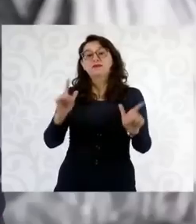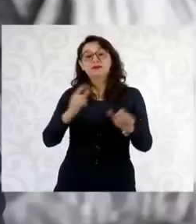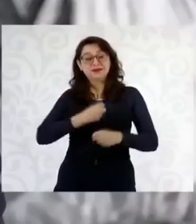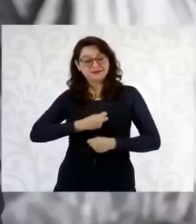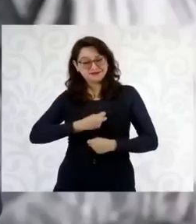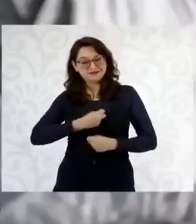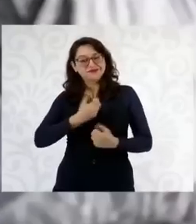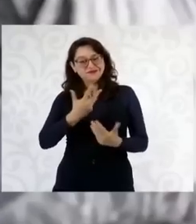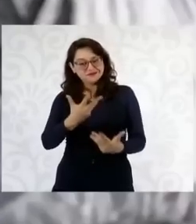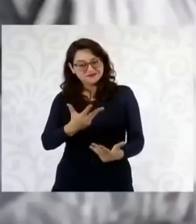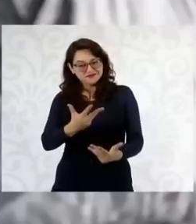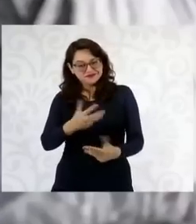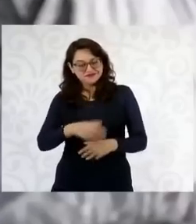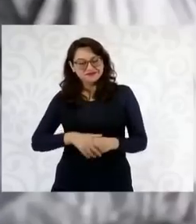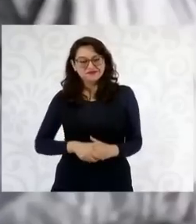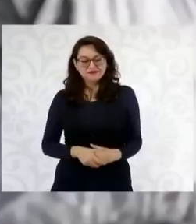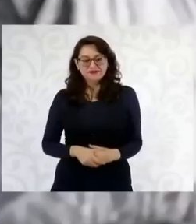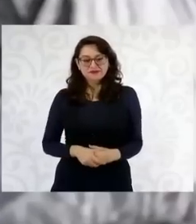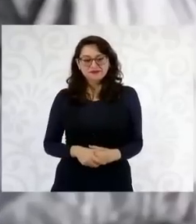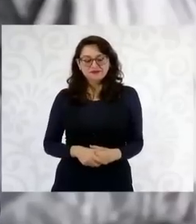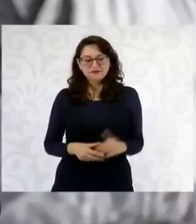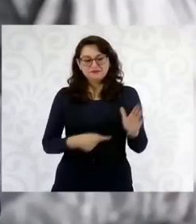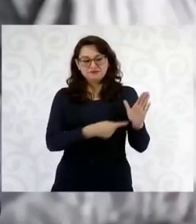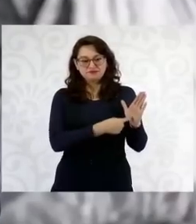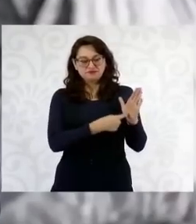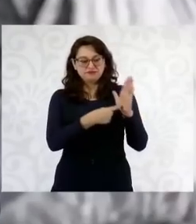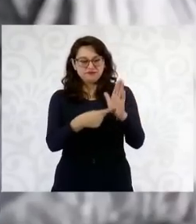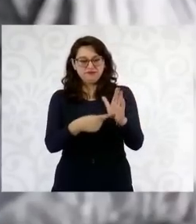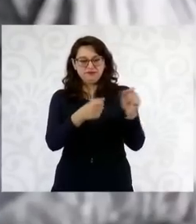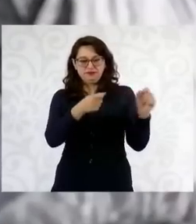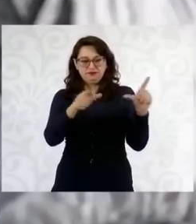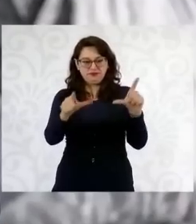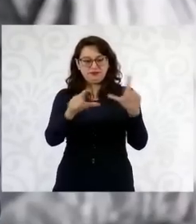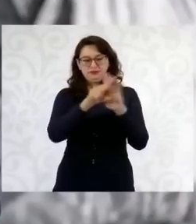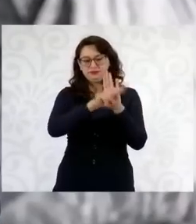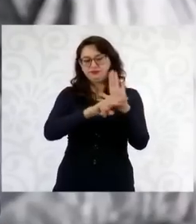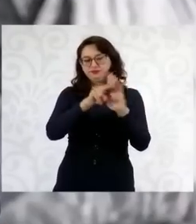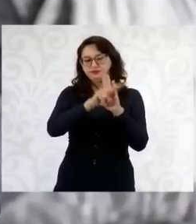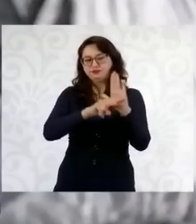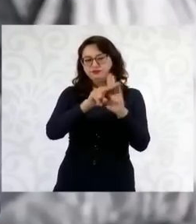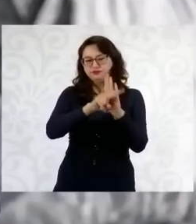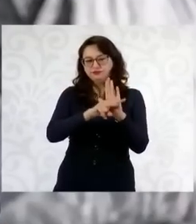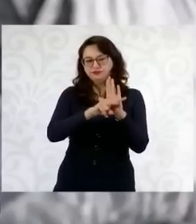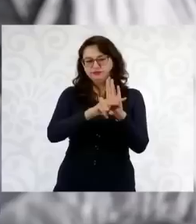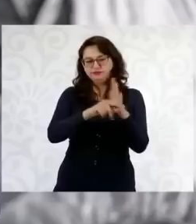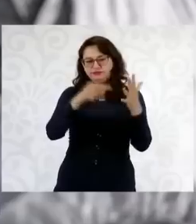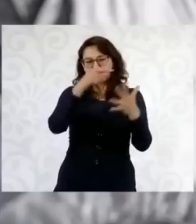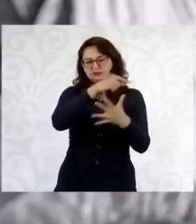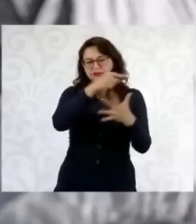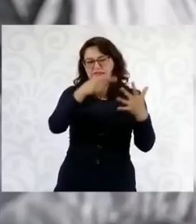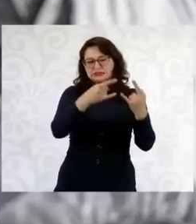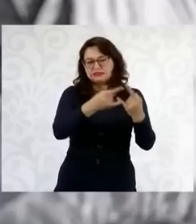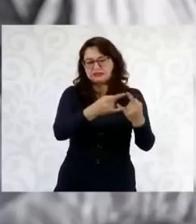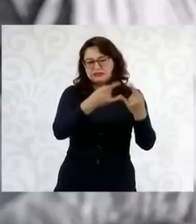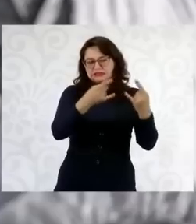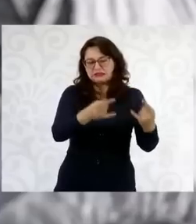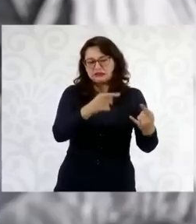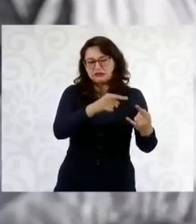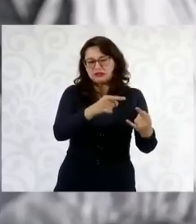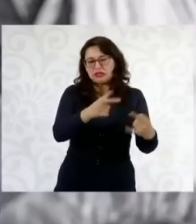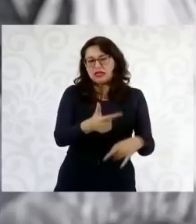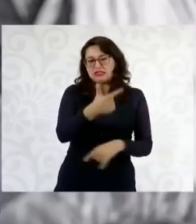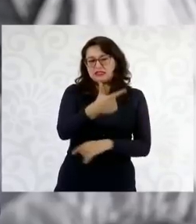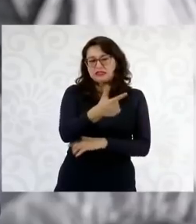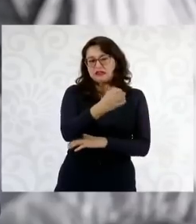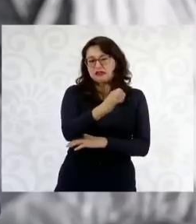Quisiera, antes de pasar a una cápsula que refiere los terribles acontecimientos que ocurrieron el 7